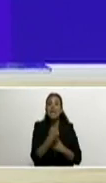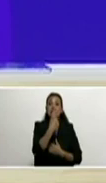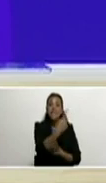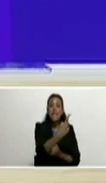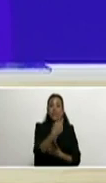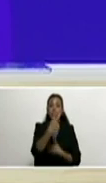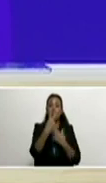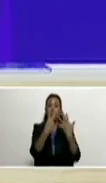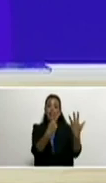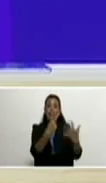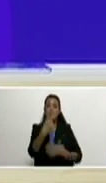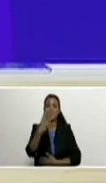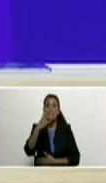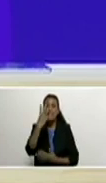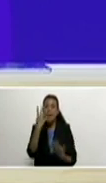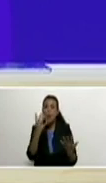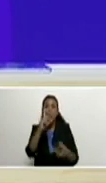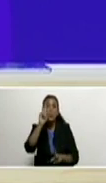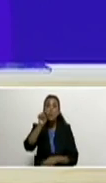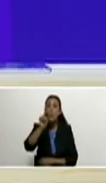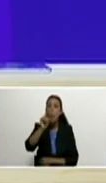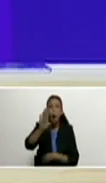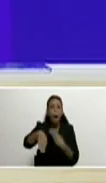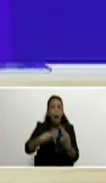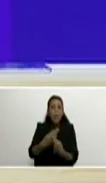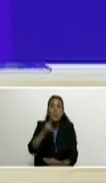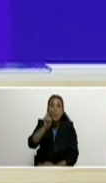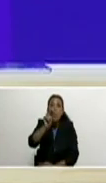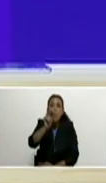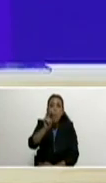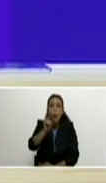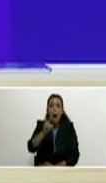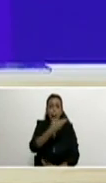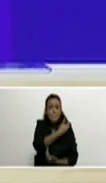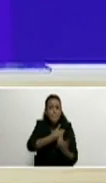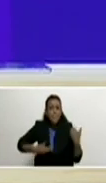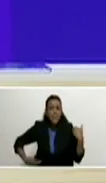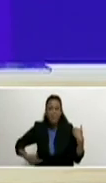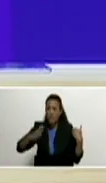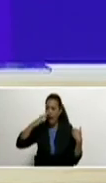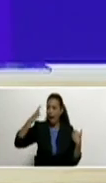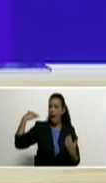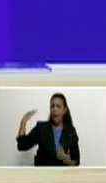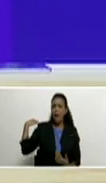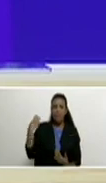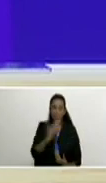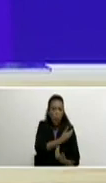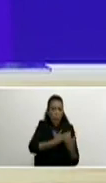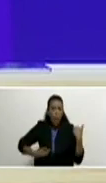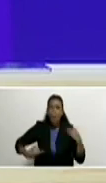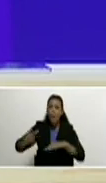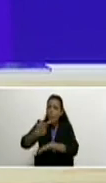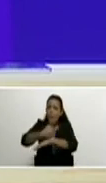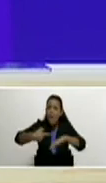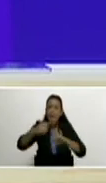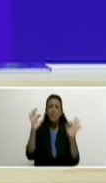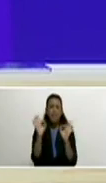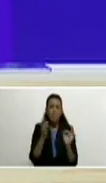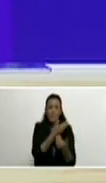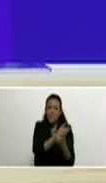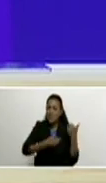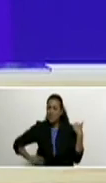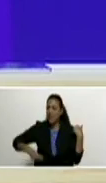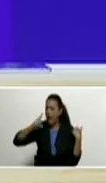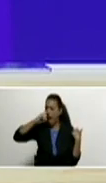170 años de república y jamás ninguna corriente política, ningún gobierno, ningún